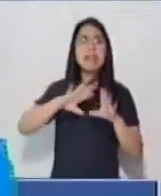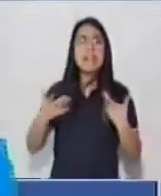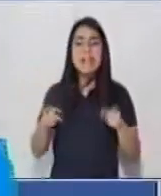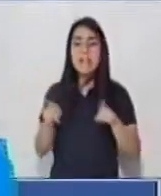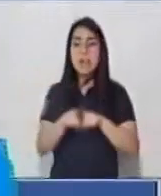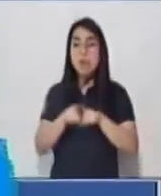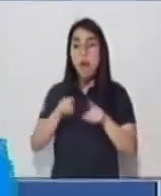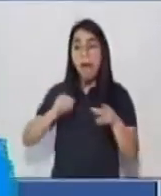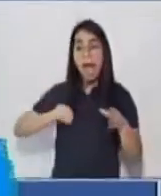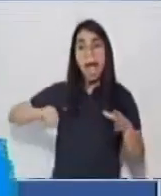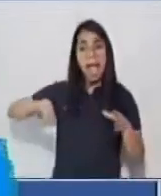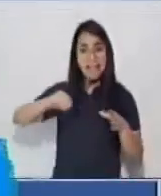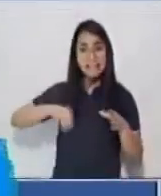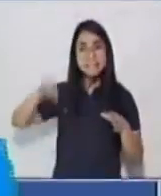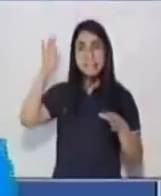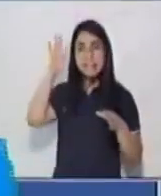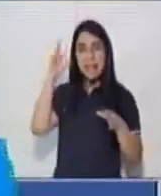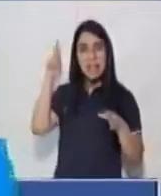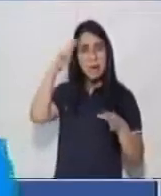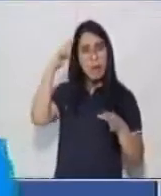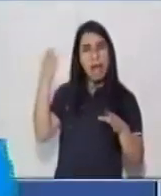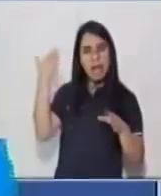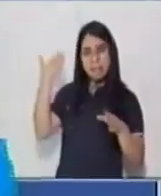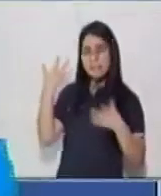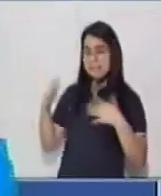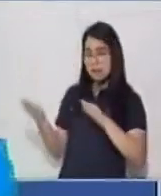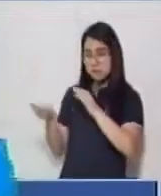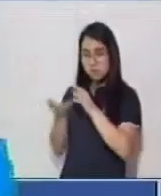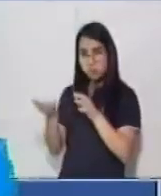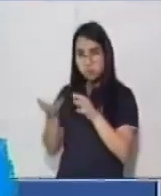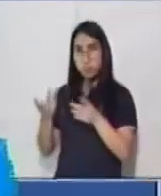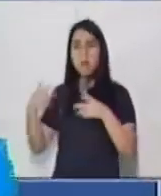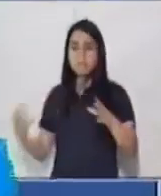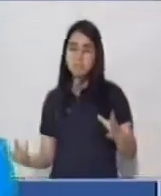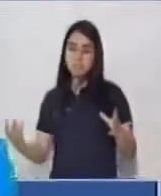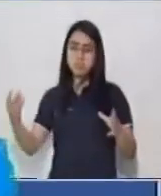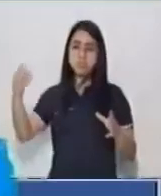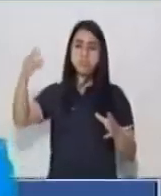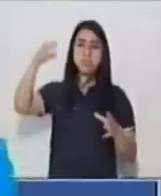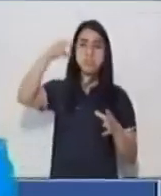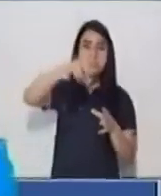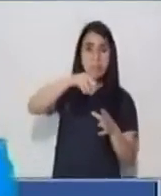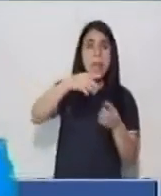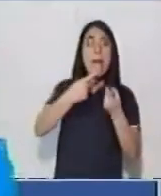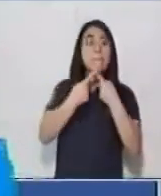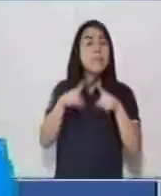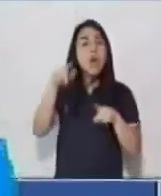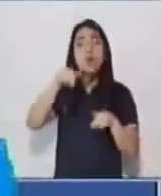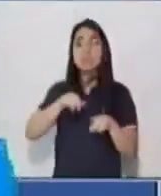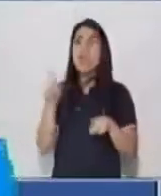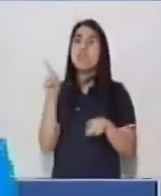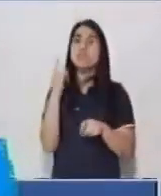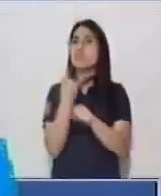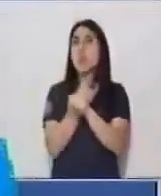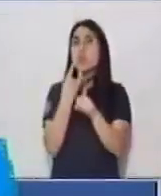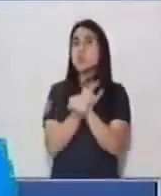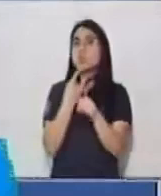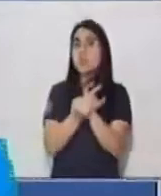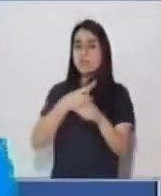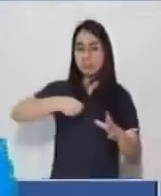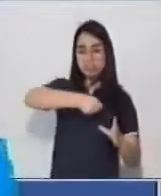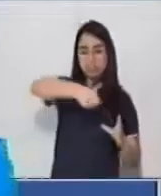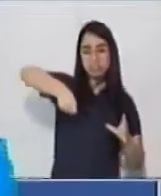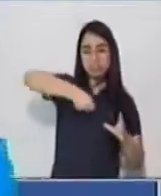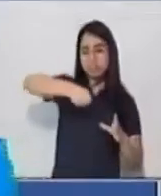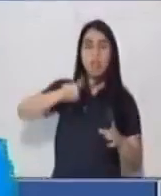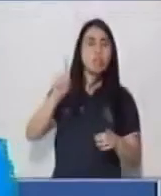harina cernida con el Royal, con la diferencia que ya no utilizaremos la batidora, utilizaremos una